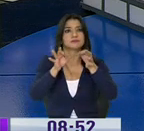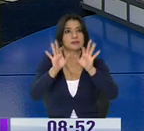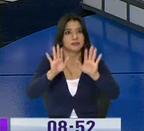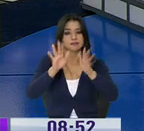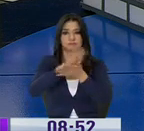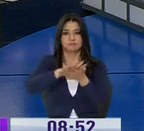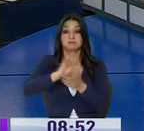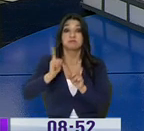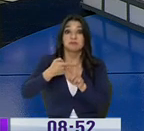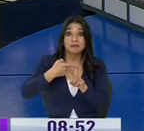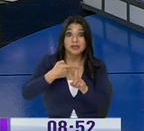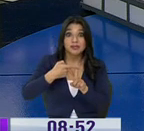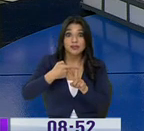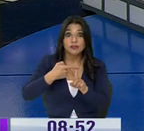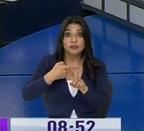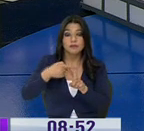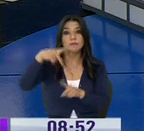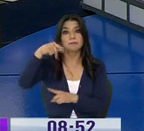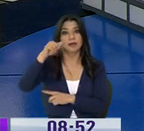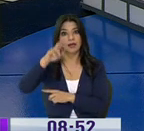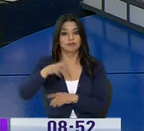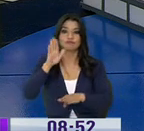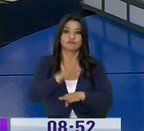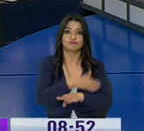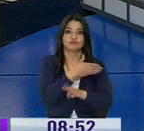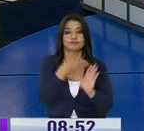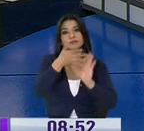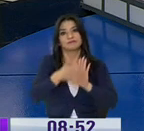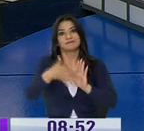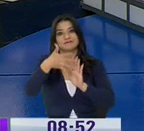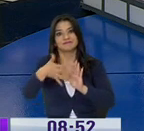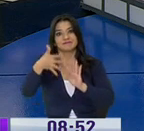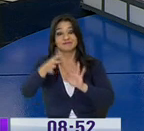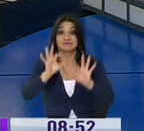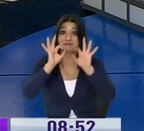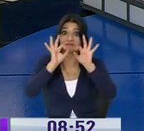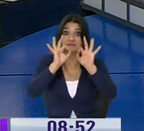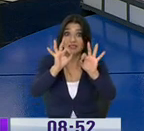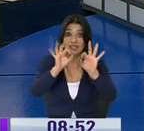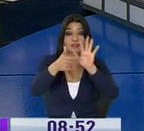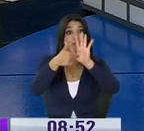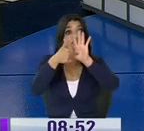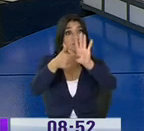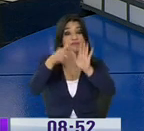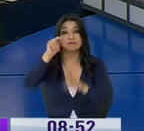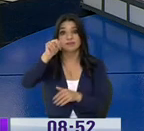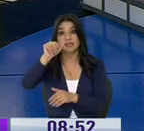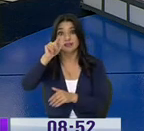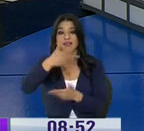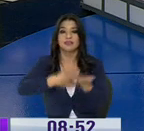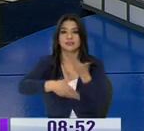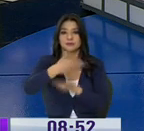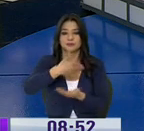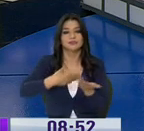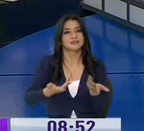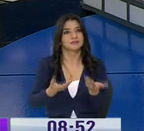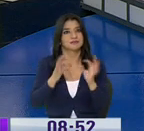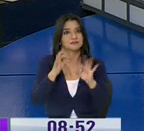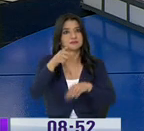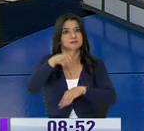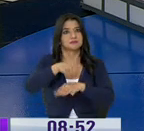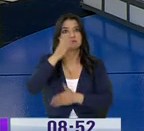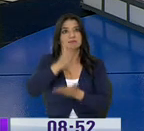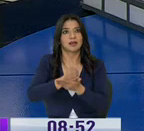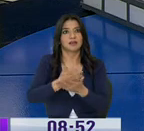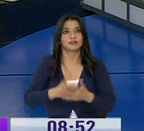rollo. Primero vamos a ir con Paquito Godoy, los coros de Paquito, le tenemos a Natalie Palacios y tenemos un coro. ¿Les parece? Porque aquí está